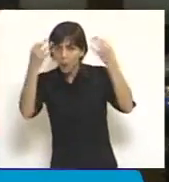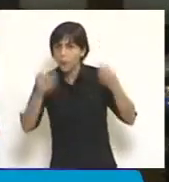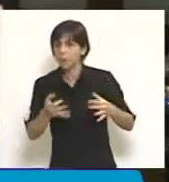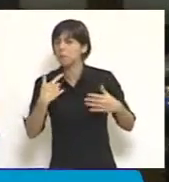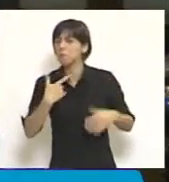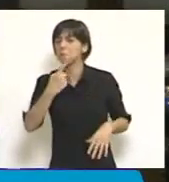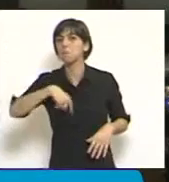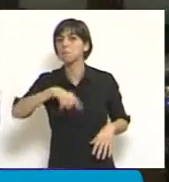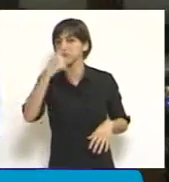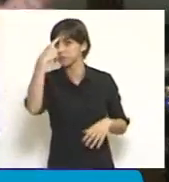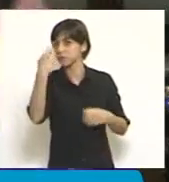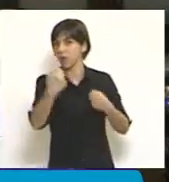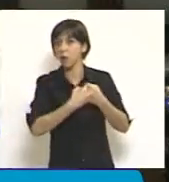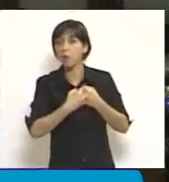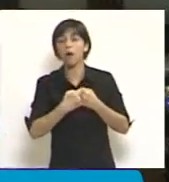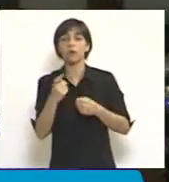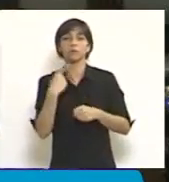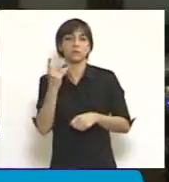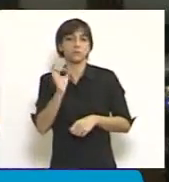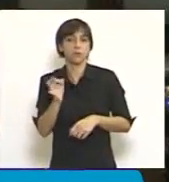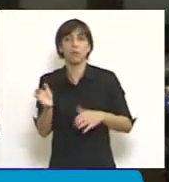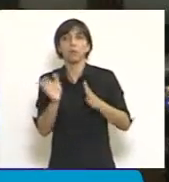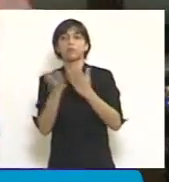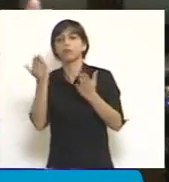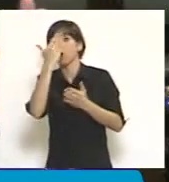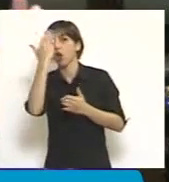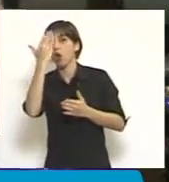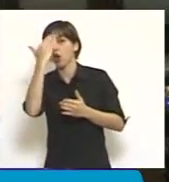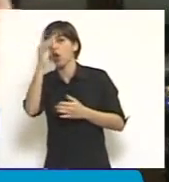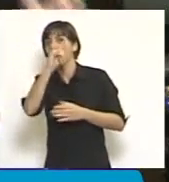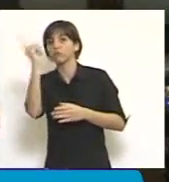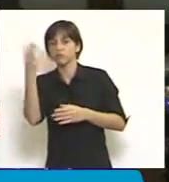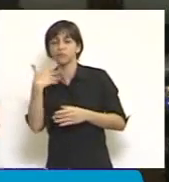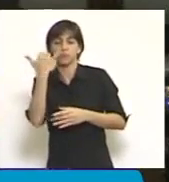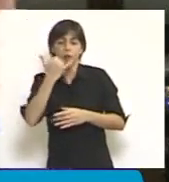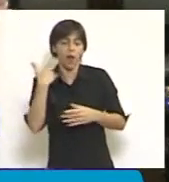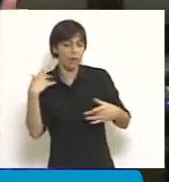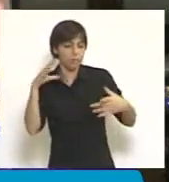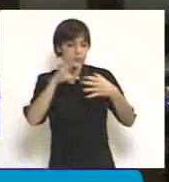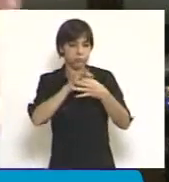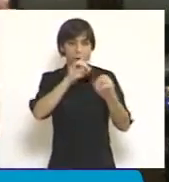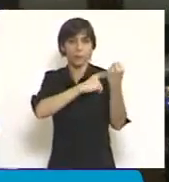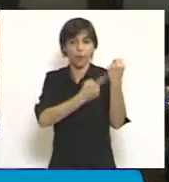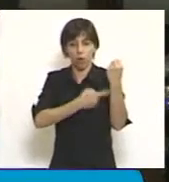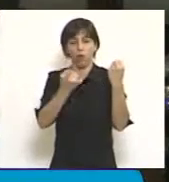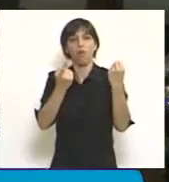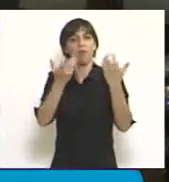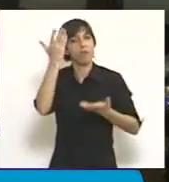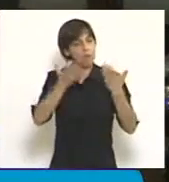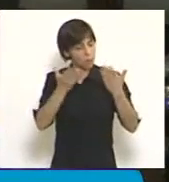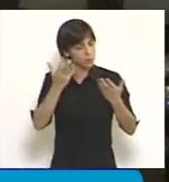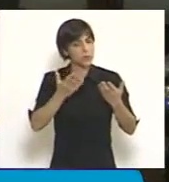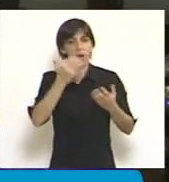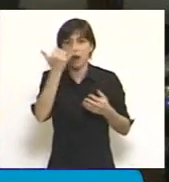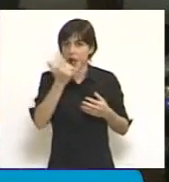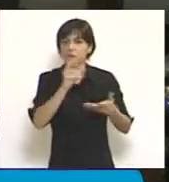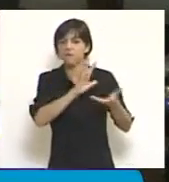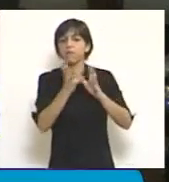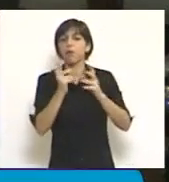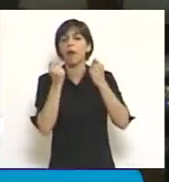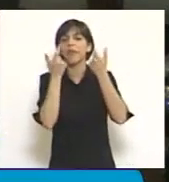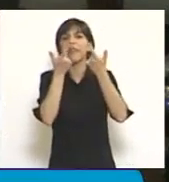cambio del viejo sistema inquisitivo por el sistema acusatorio, que es un sistema más equilibrado, más republicano